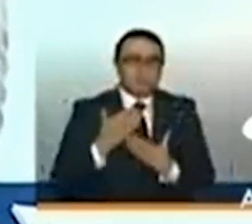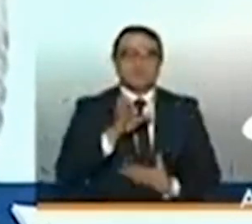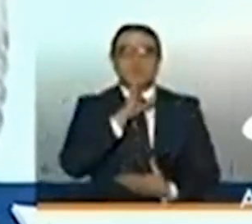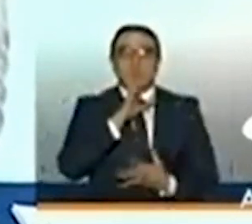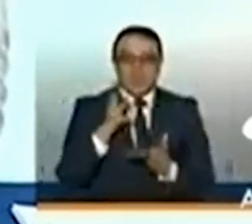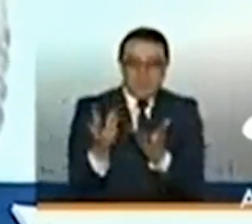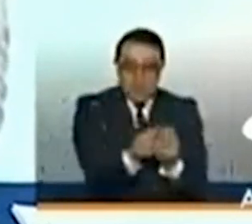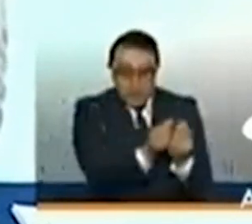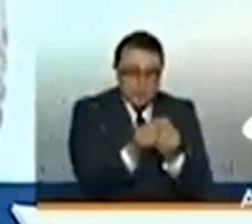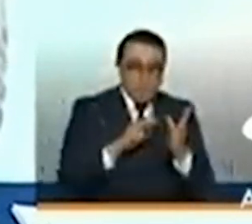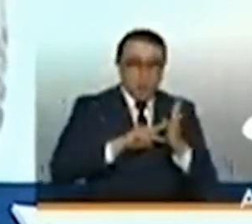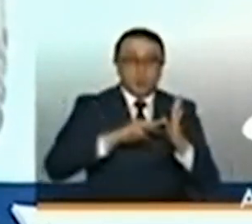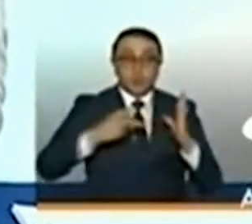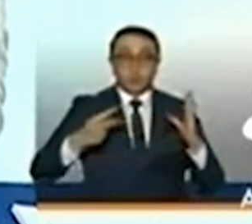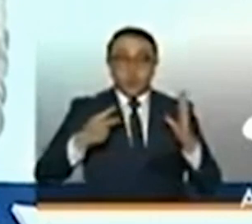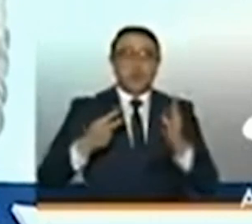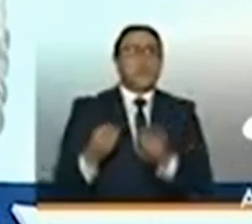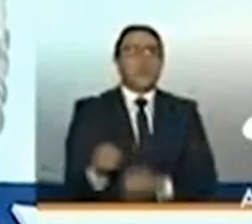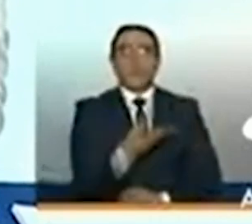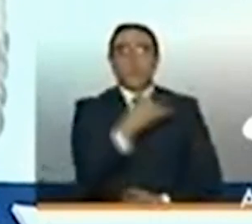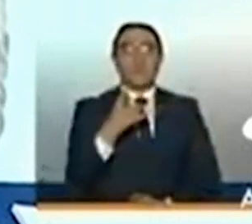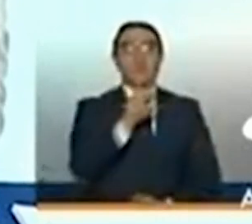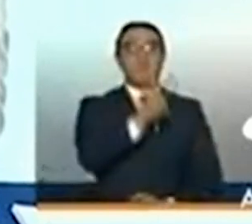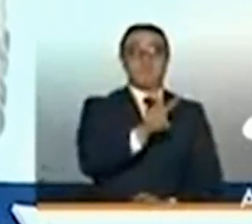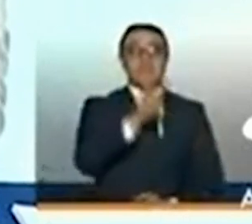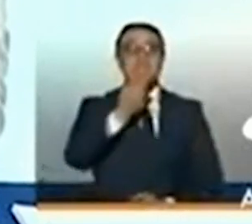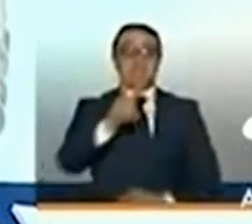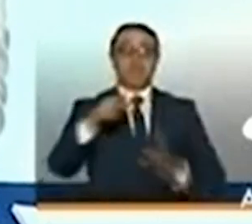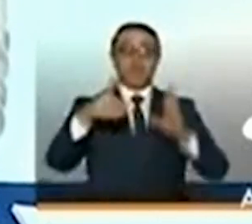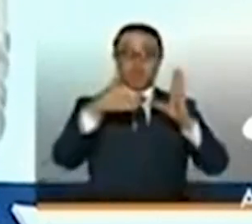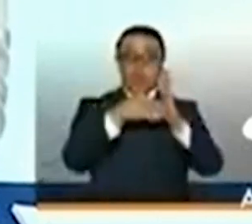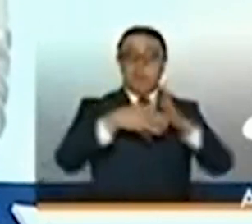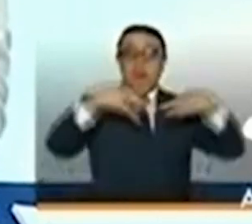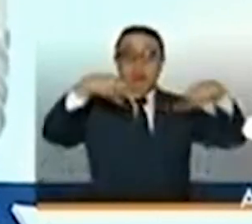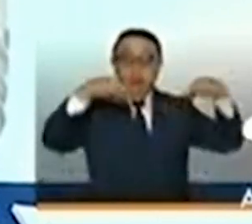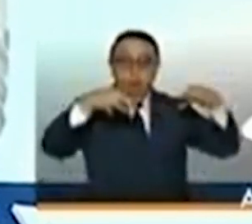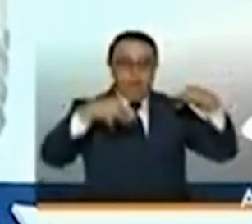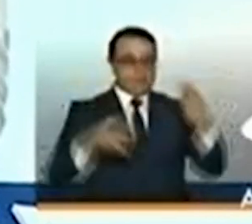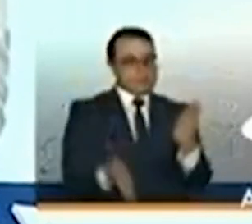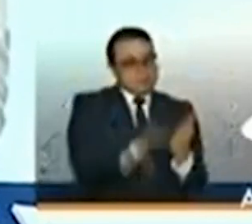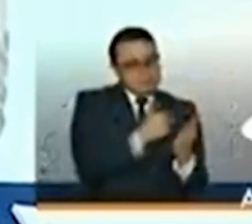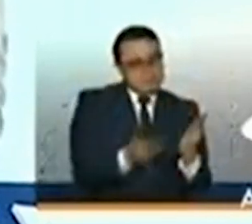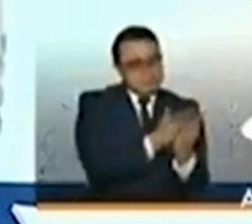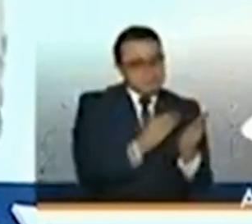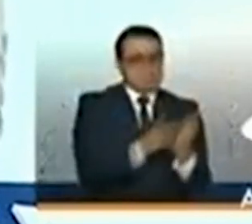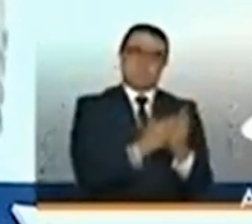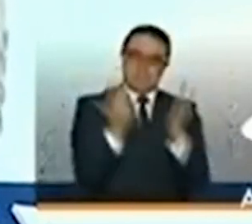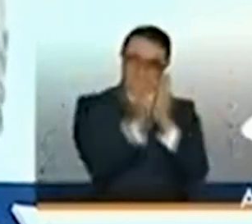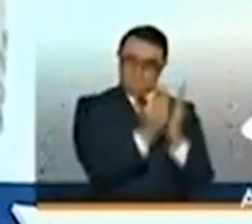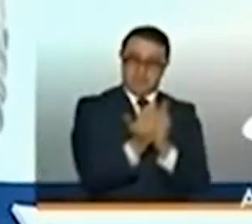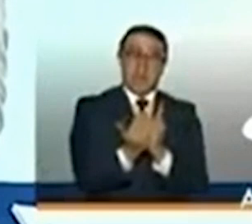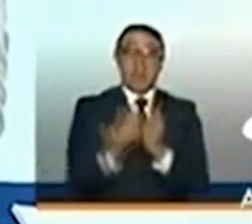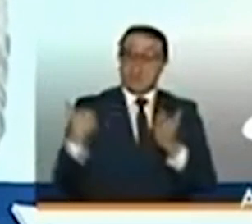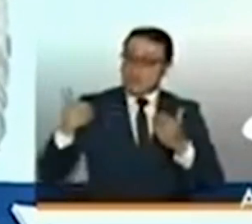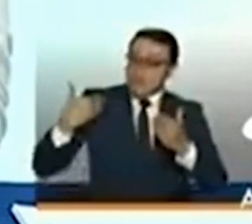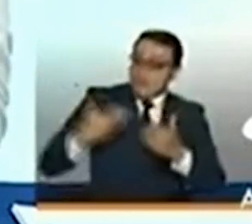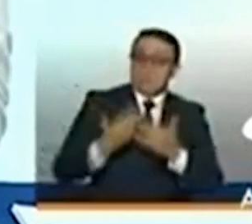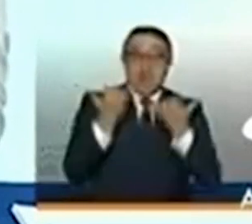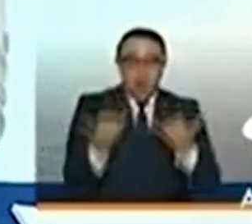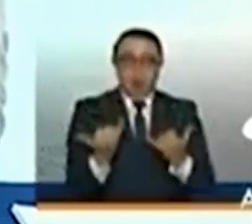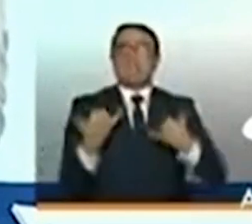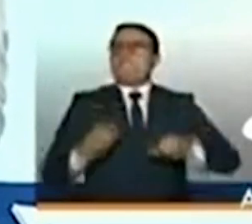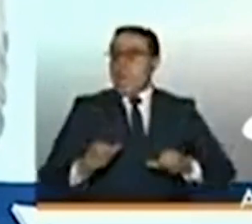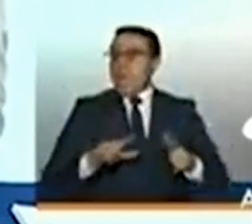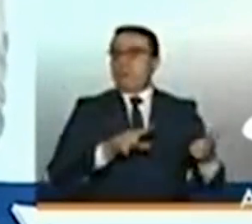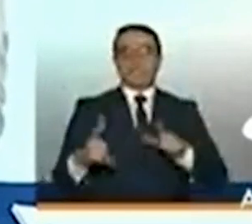todo el equipo técnico más de 22 mil folios y hoy se da ya esa autorización para el